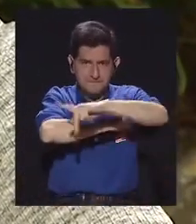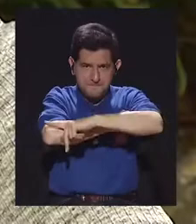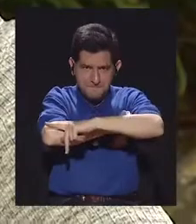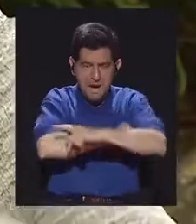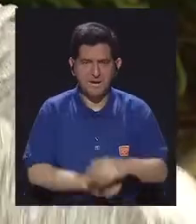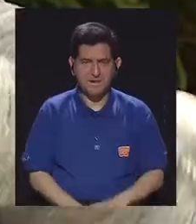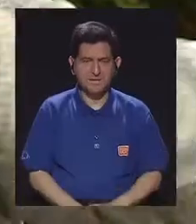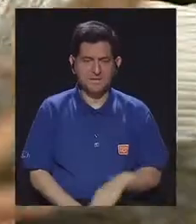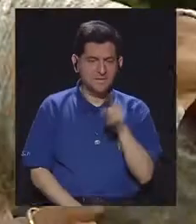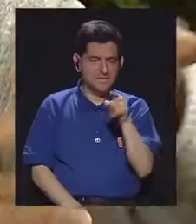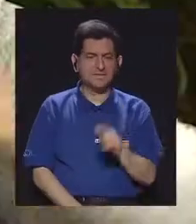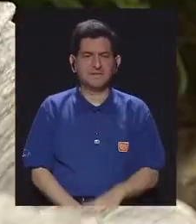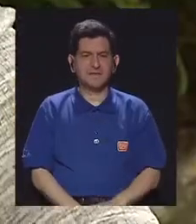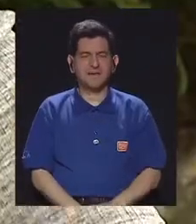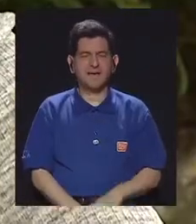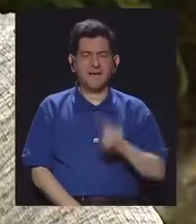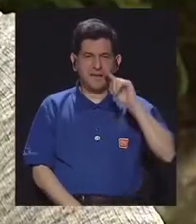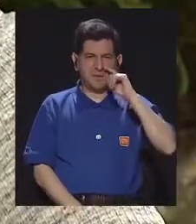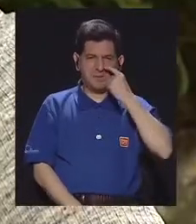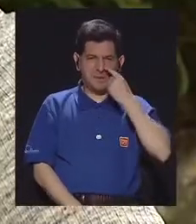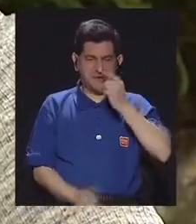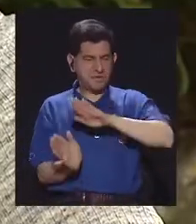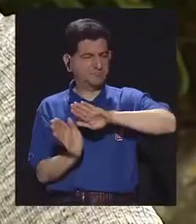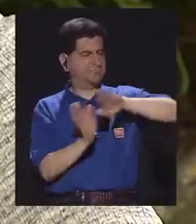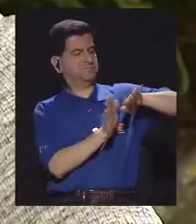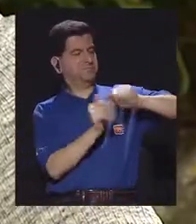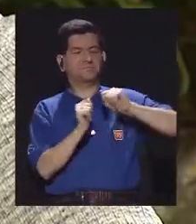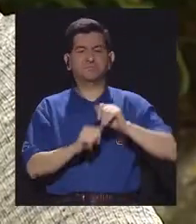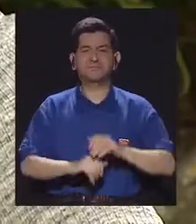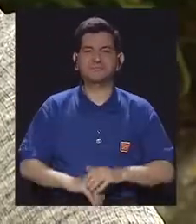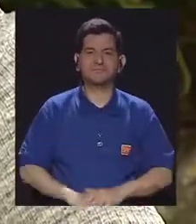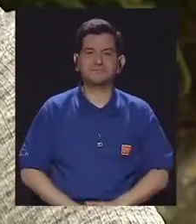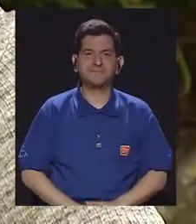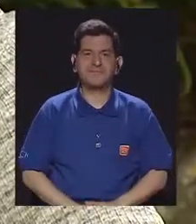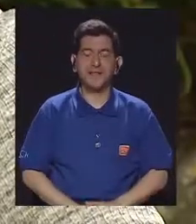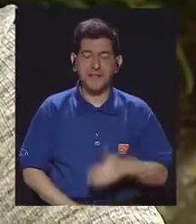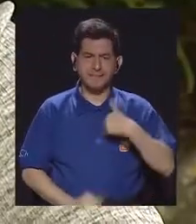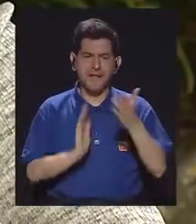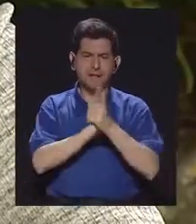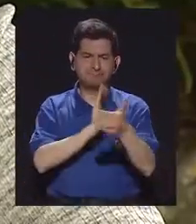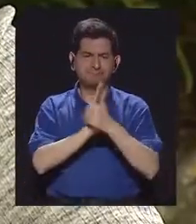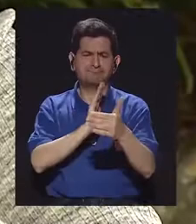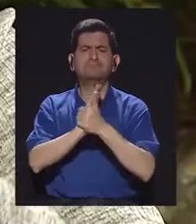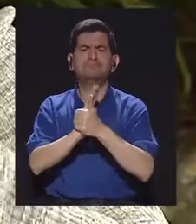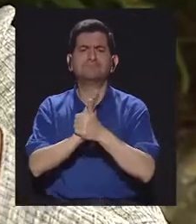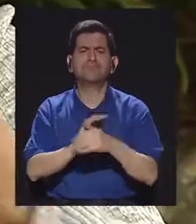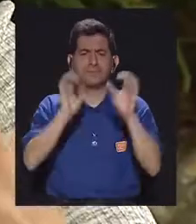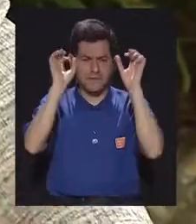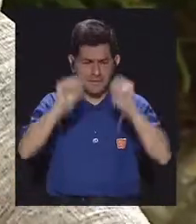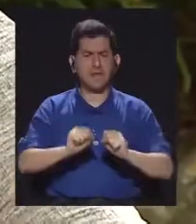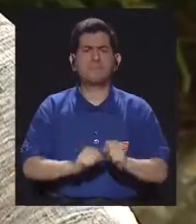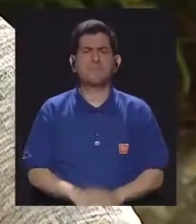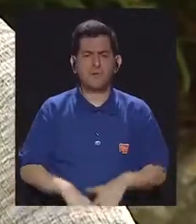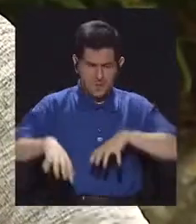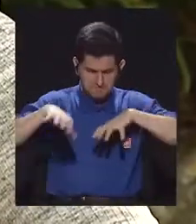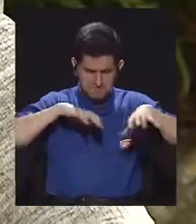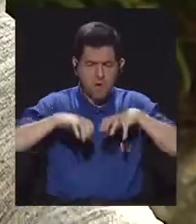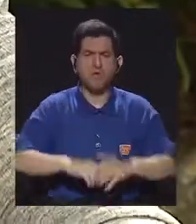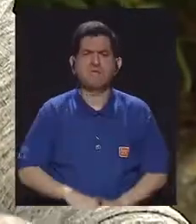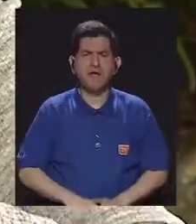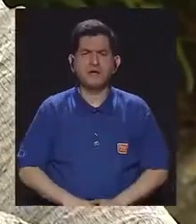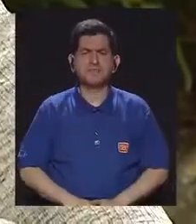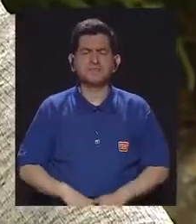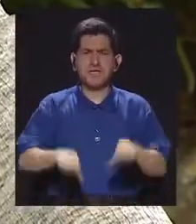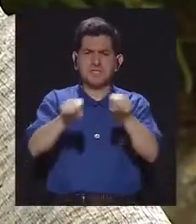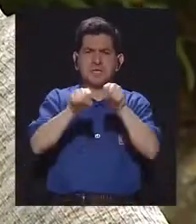país que pone de lado la pereza, un país que tiene la capacidad de agacharse,